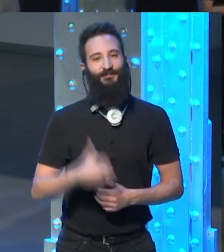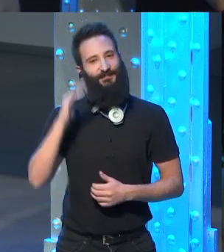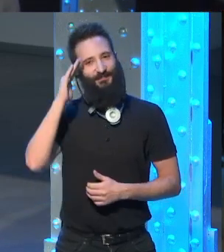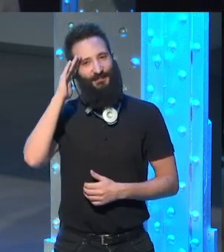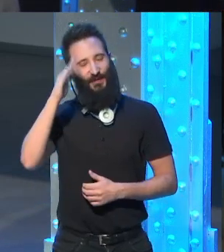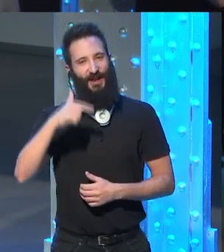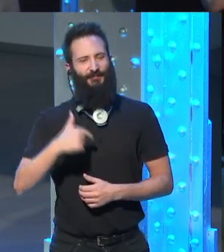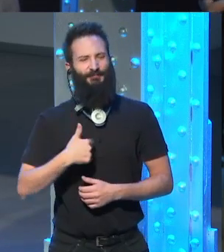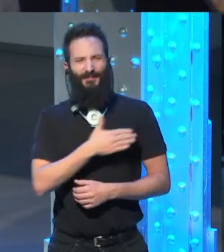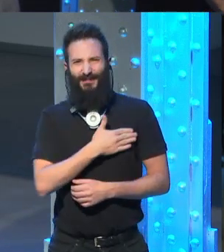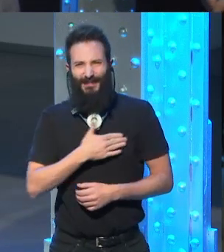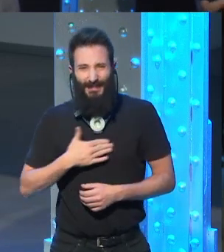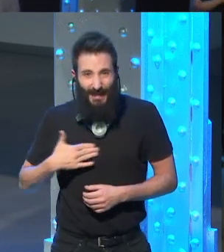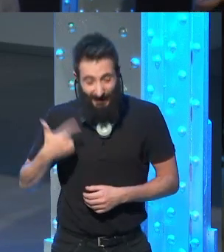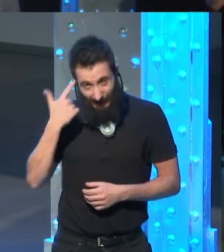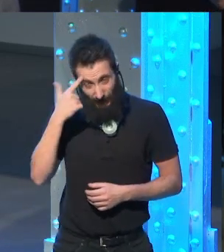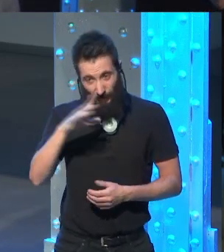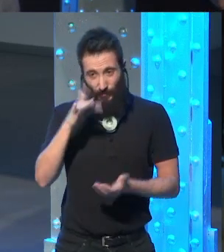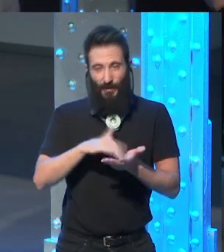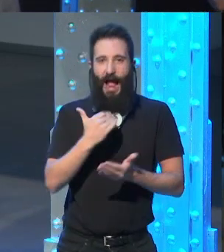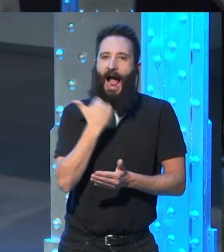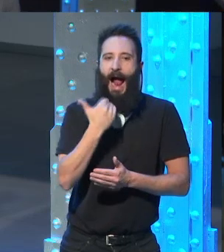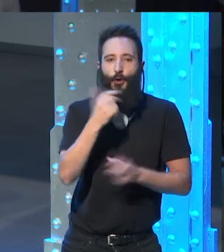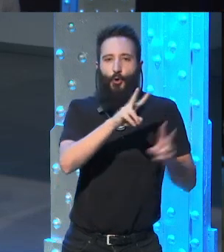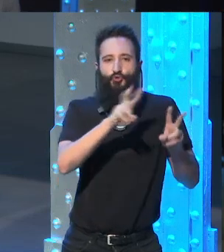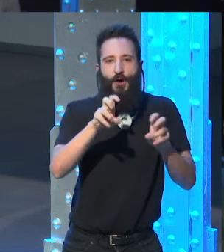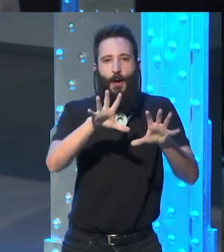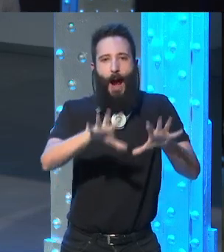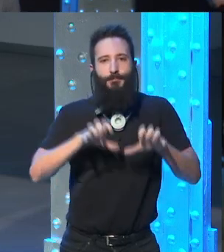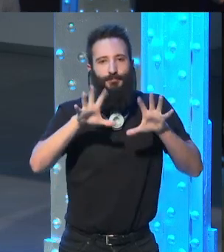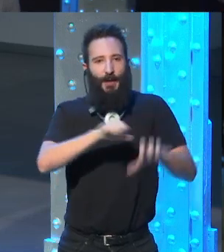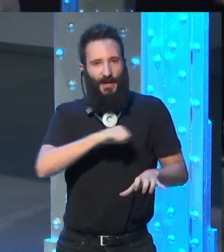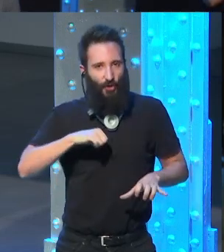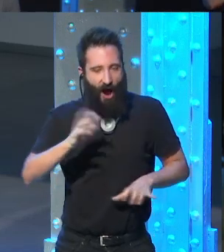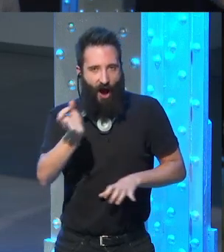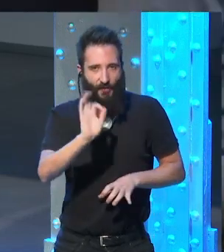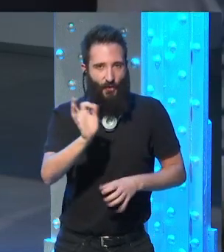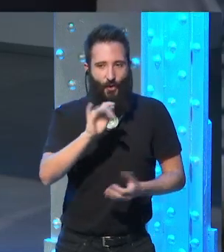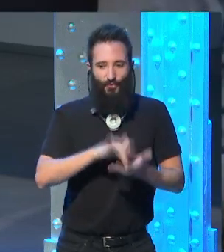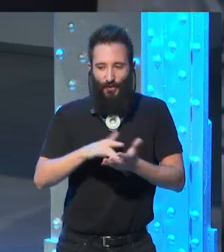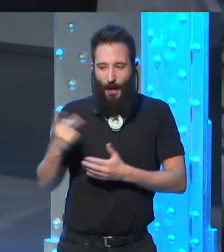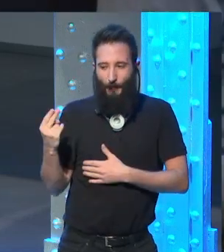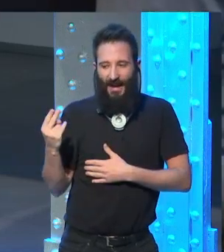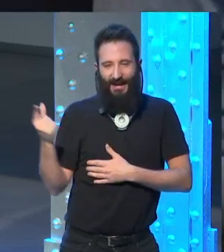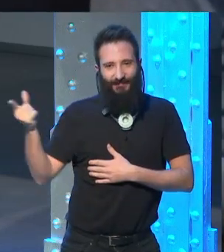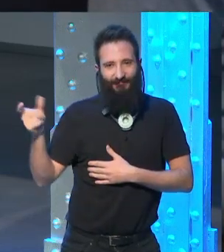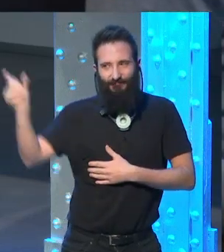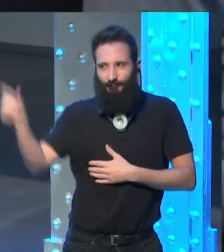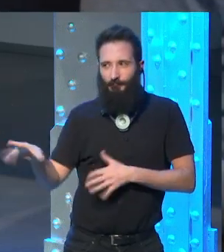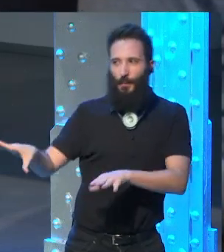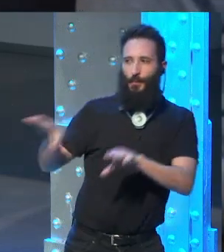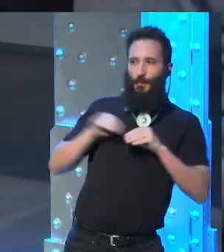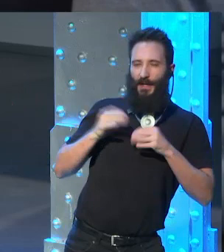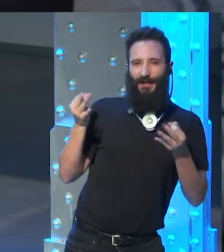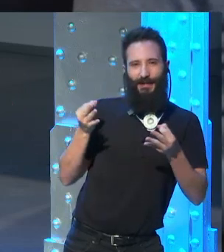Hola, a mí me gustaría saber algo que hayáis aprendido, algo en particular que hayáis aprendido de la otra parte de la pareja.